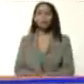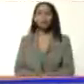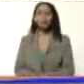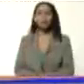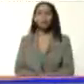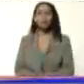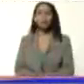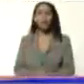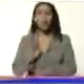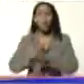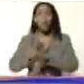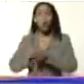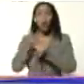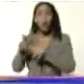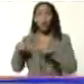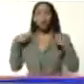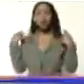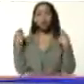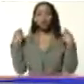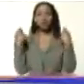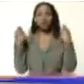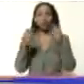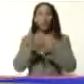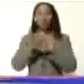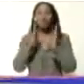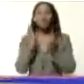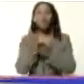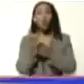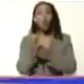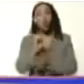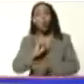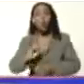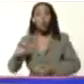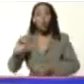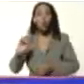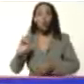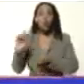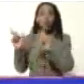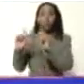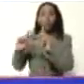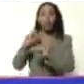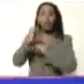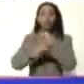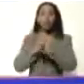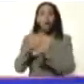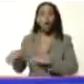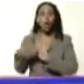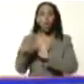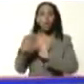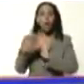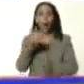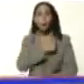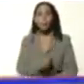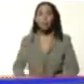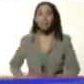por eso es la campaña que hace en el mundo occidental en los medios internacionales contra el presidente Putin